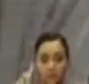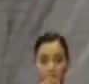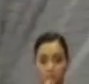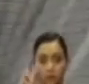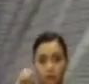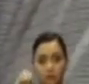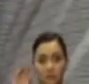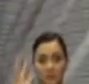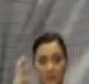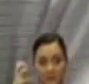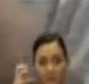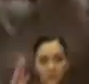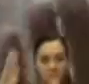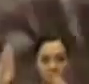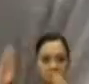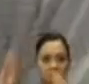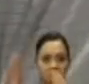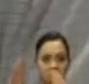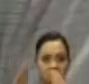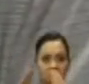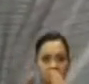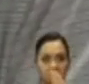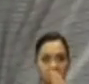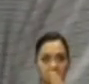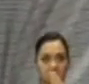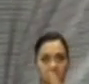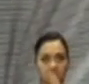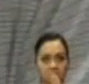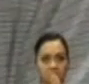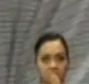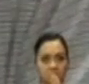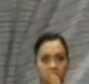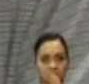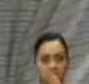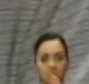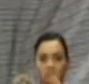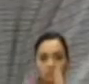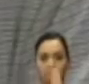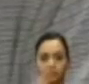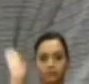tenido un interesante repunte.